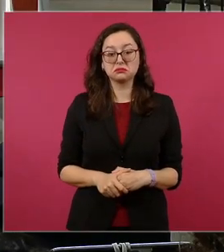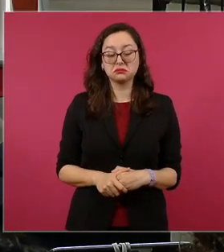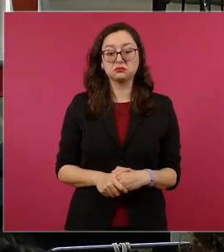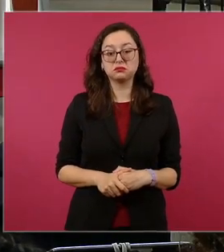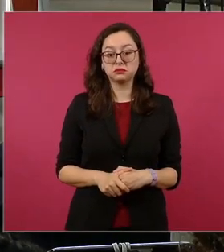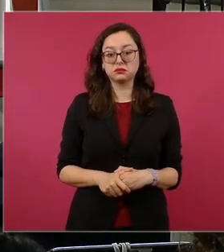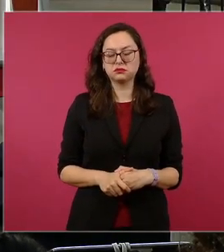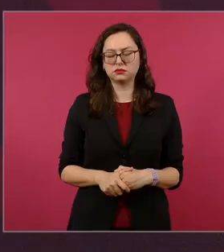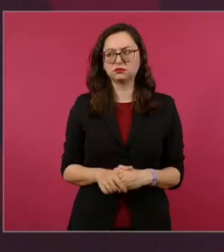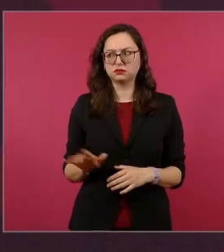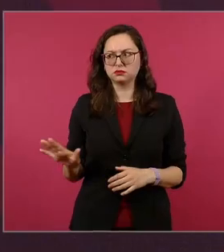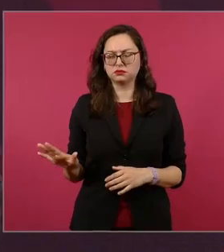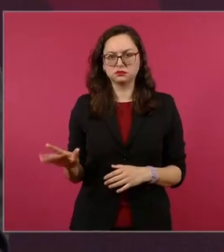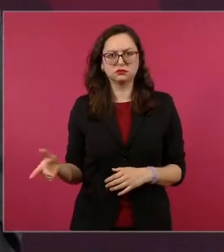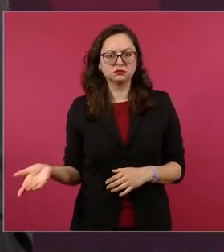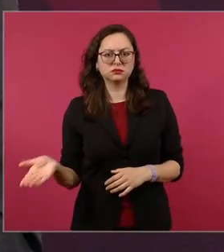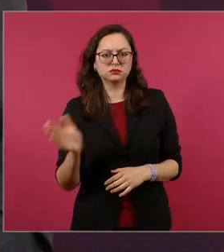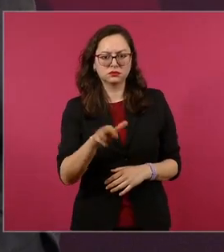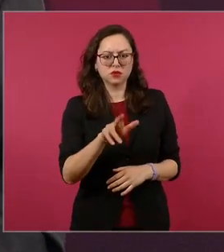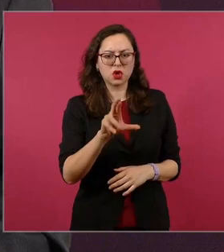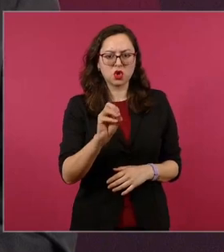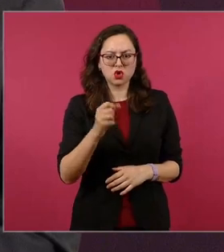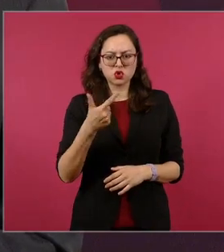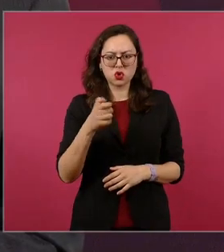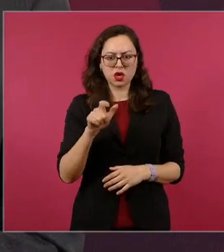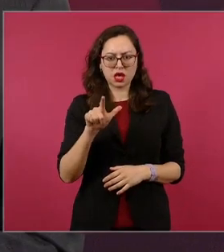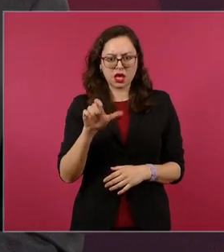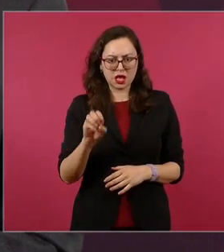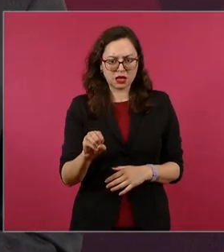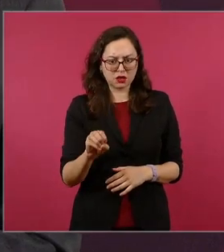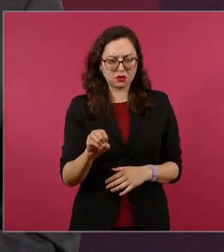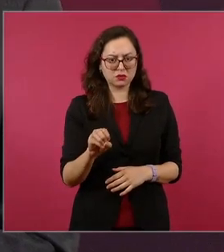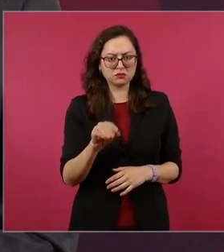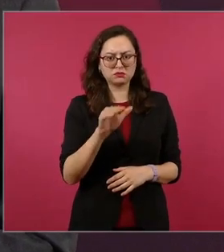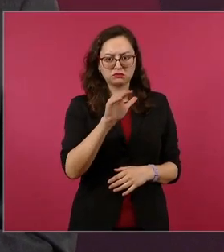luego Rogelio, que es también muy discreto